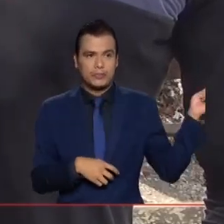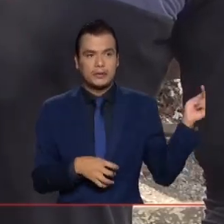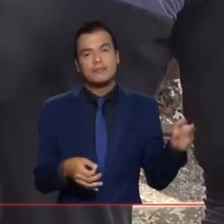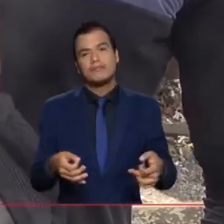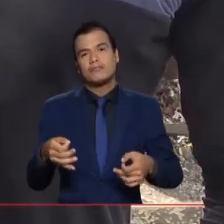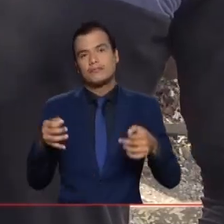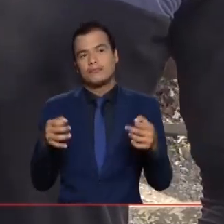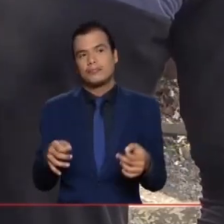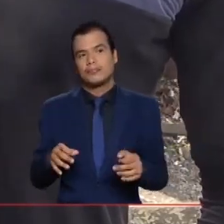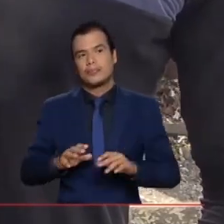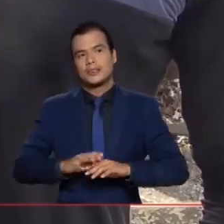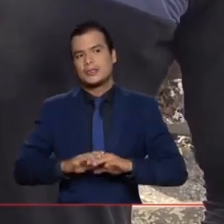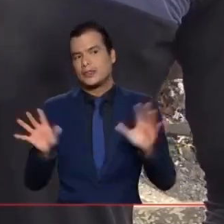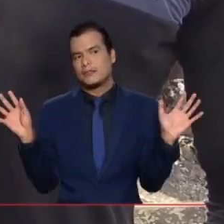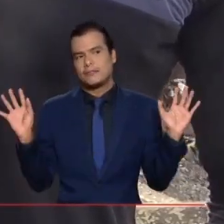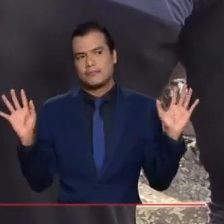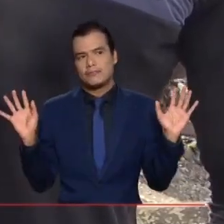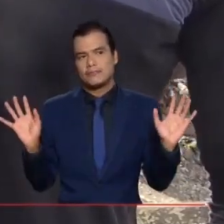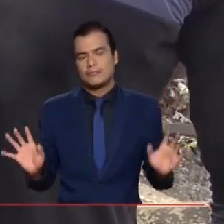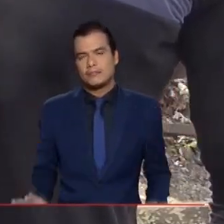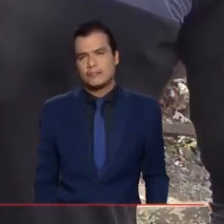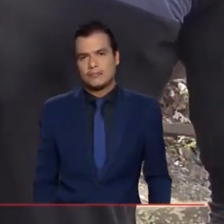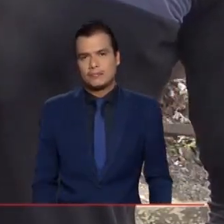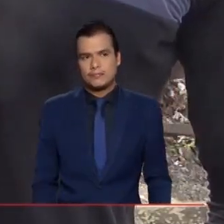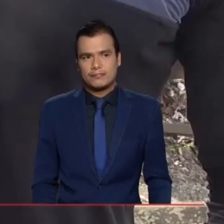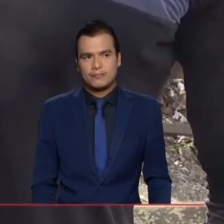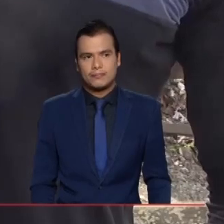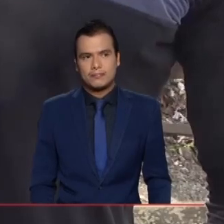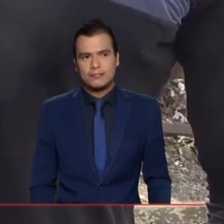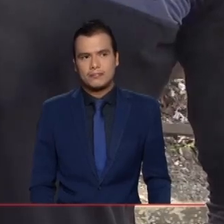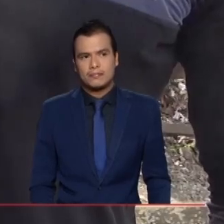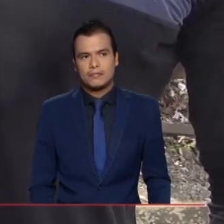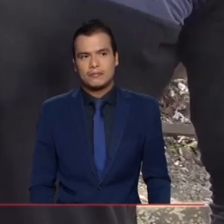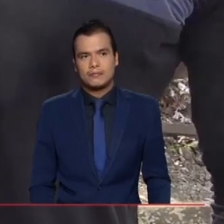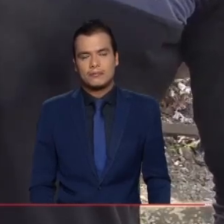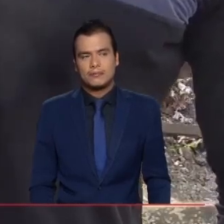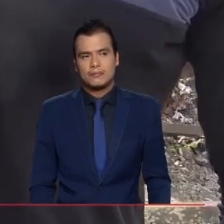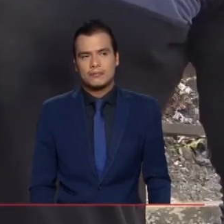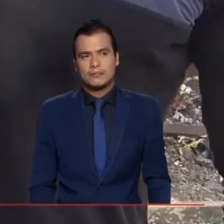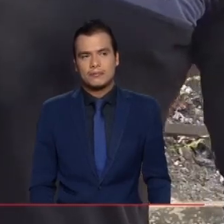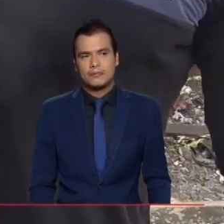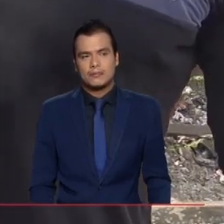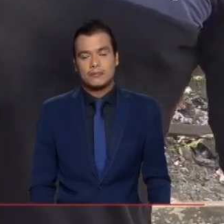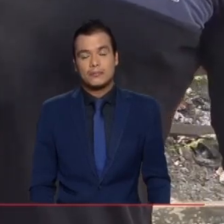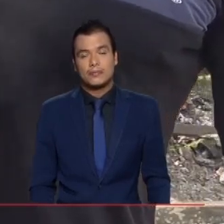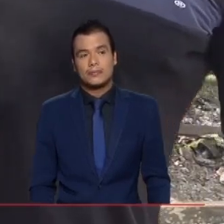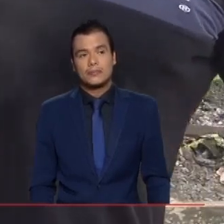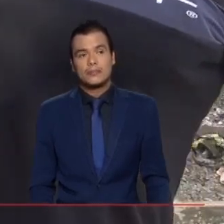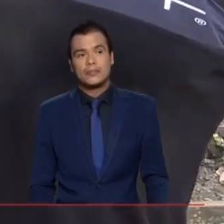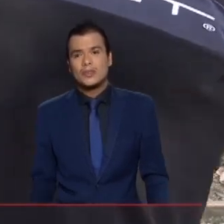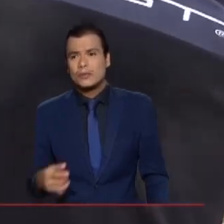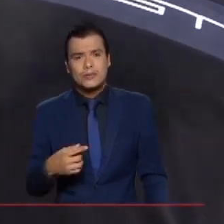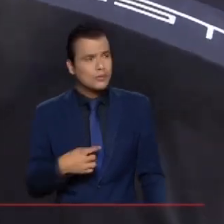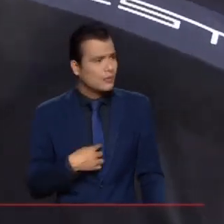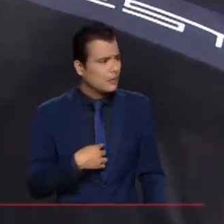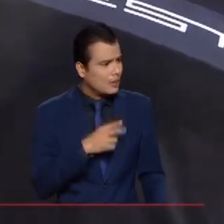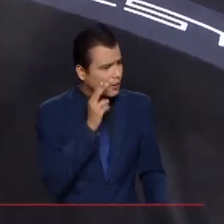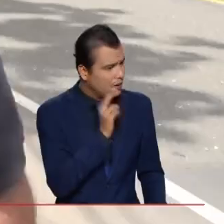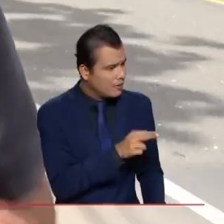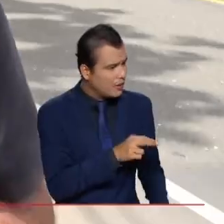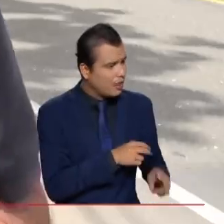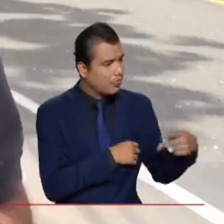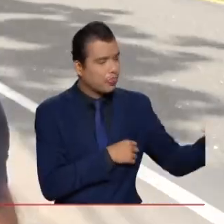salió y lo atropelló, nos cogió, pues. Cuando me levanté a buscarlo, estaba ya